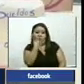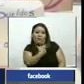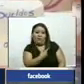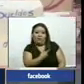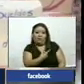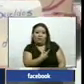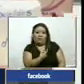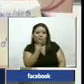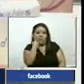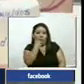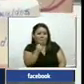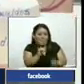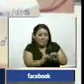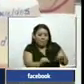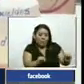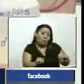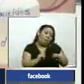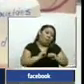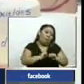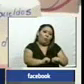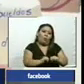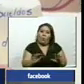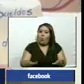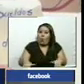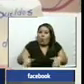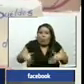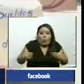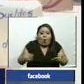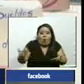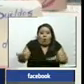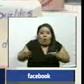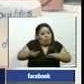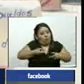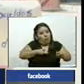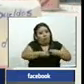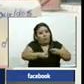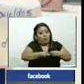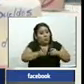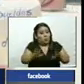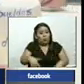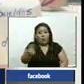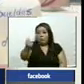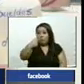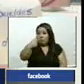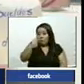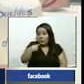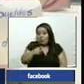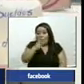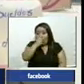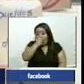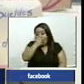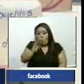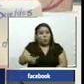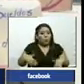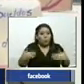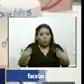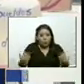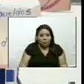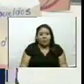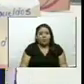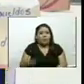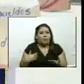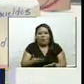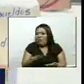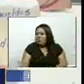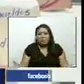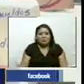pacientes pediátricos morir porque no tenemos electrolitos como manejar al paciente, no tenemos antibióticoterapia para manejar al paciente, no tenemos ningún